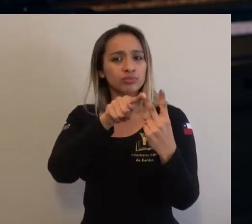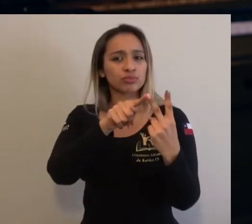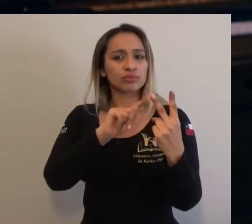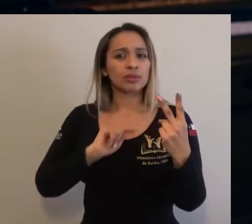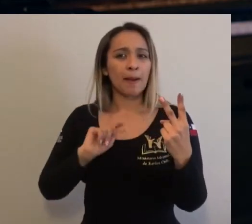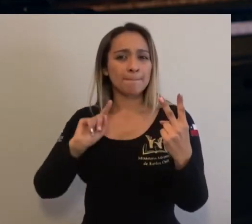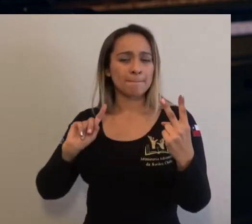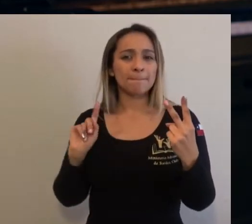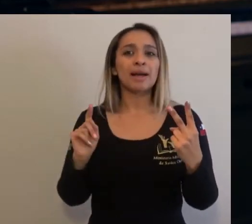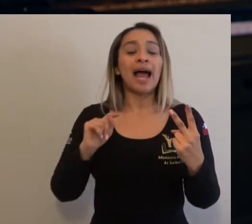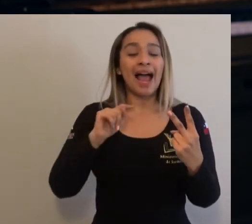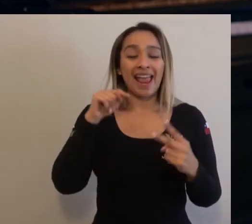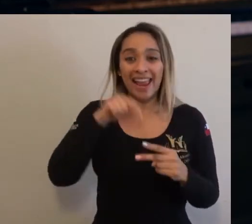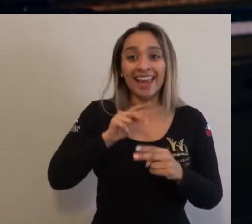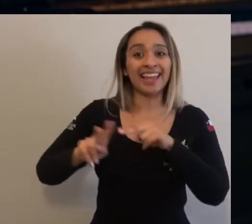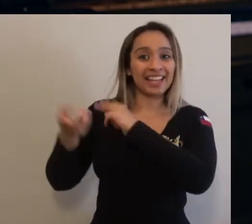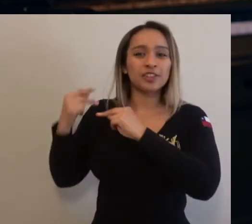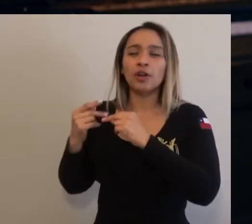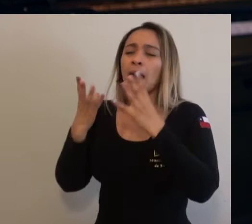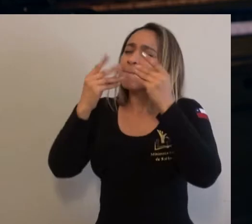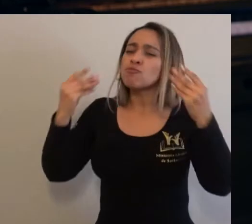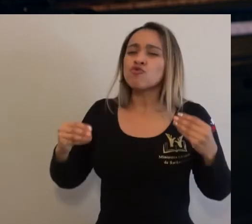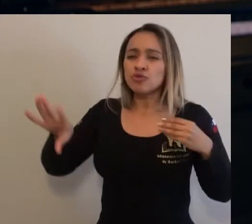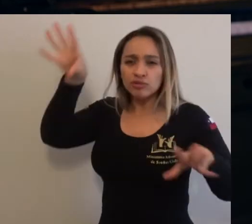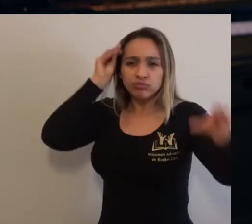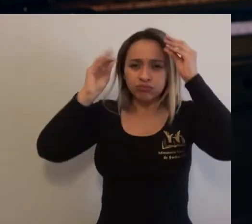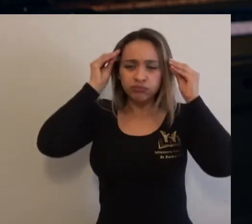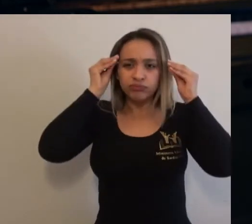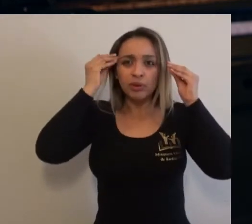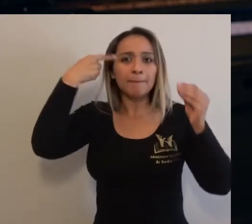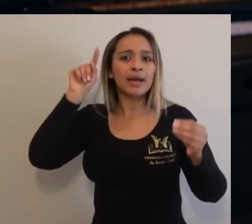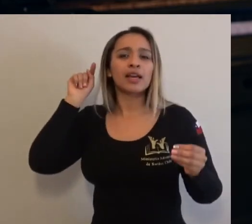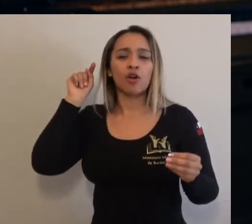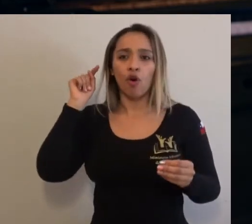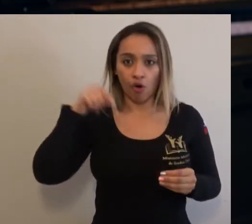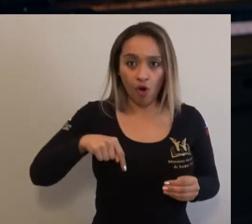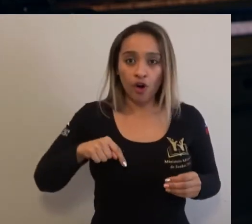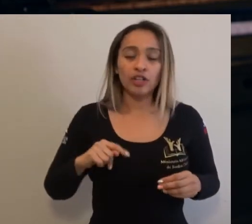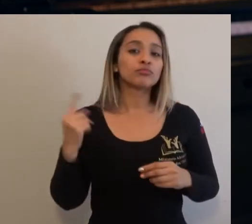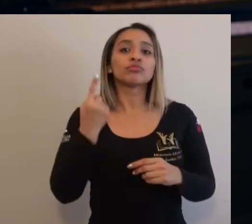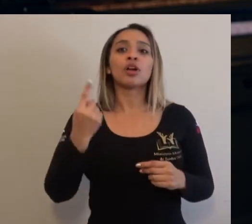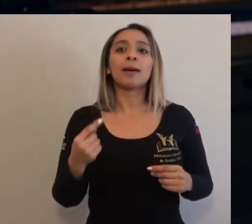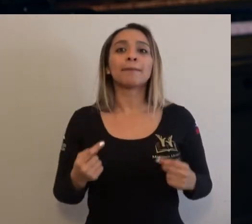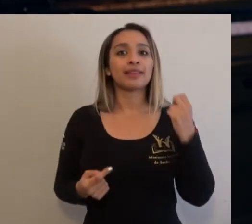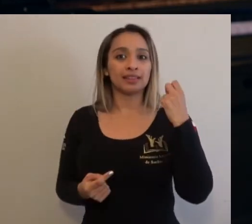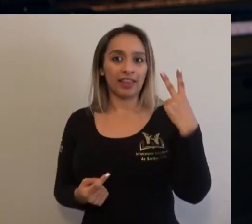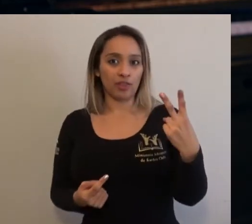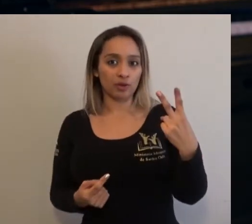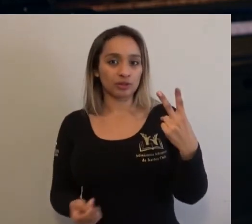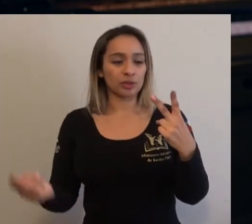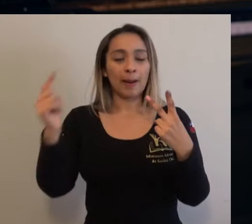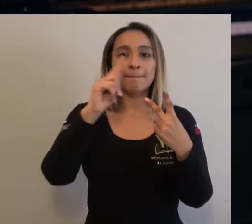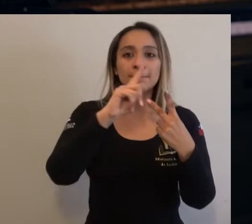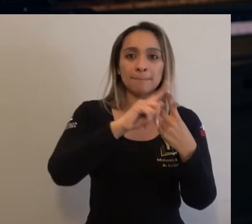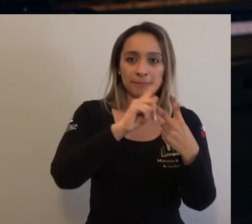historia podemos sacarle muchas reflexiones, pero en este momento nos vamos a centrar solamente en 2, que es en la